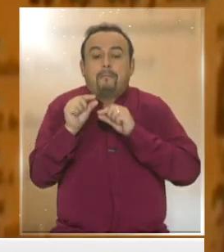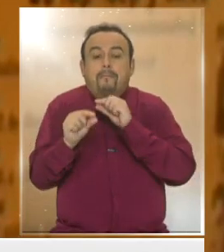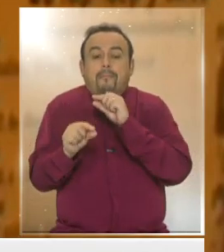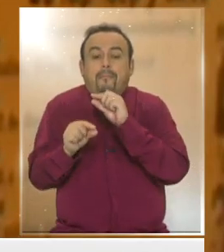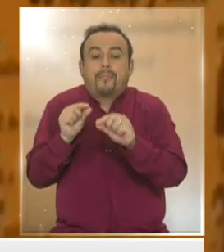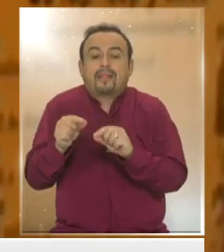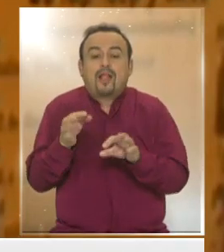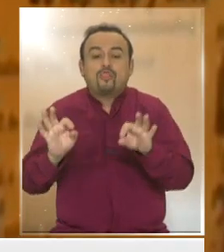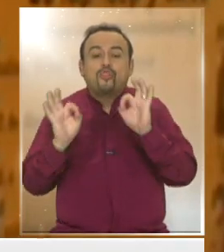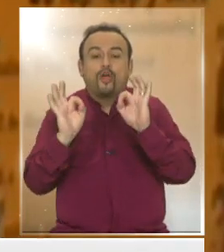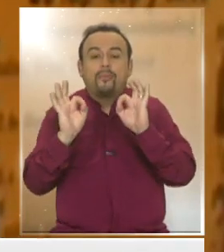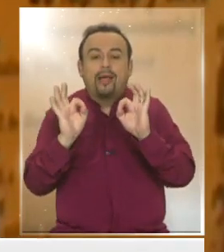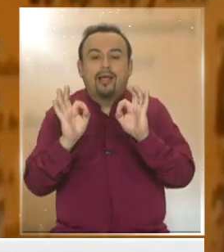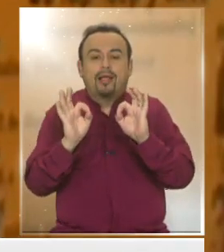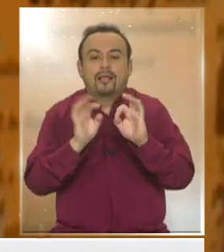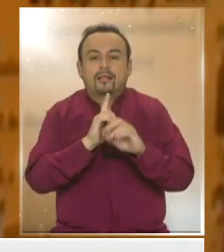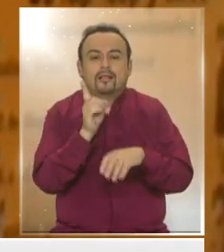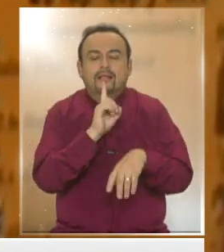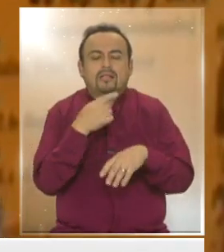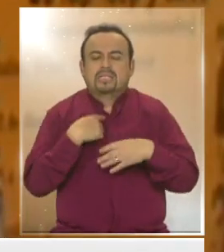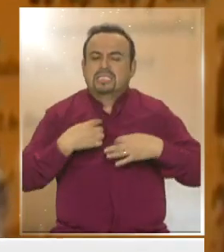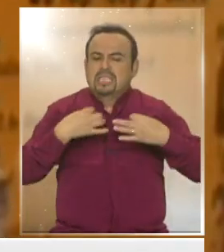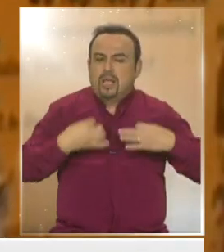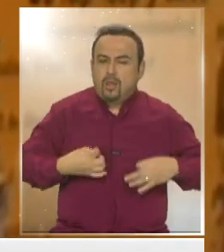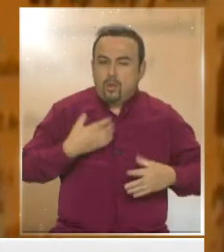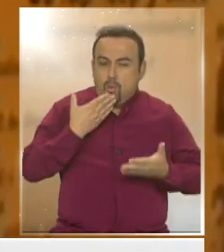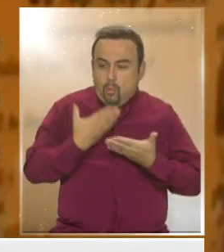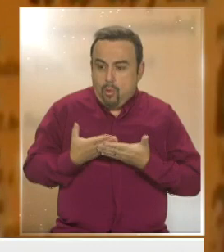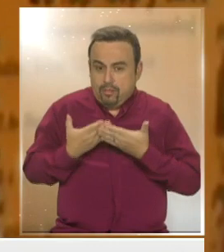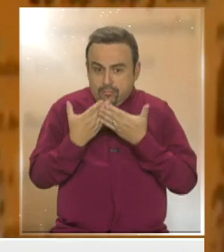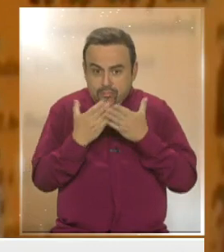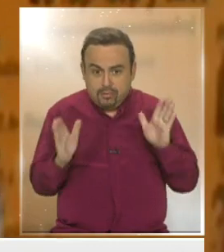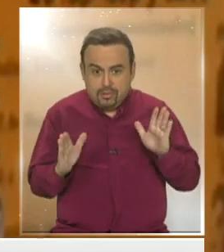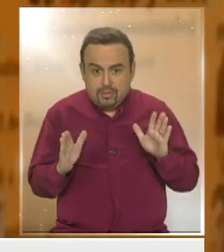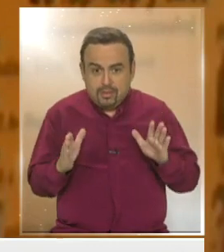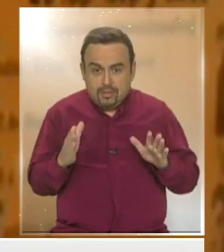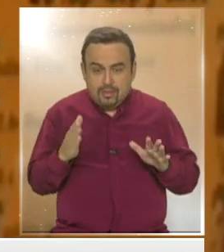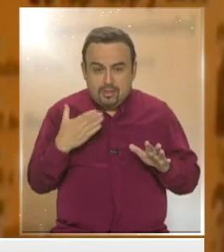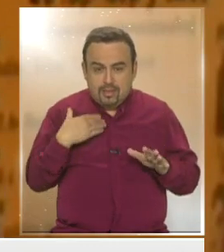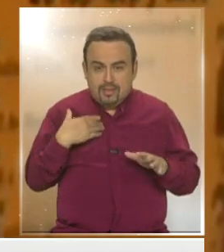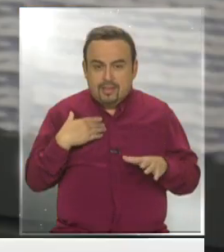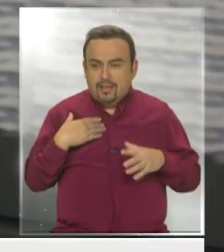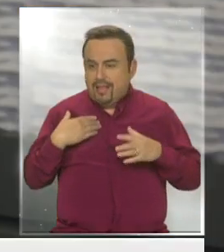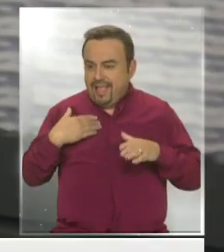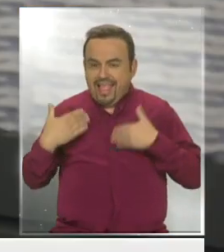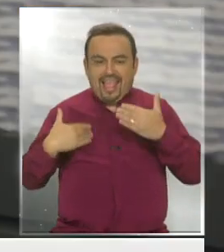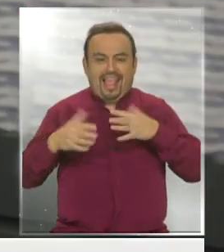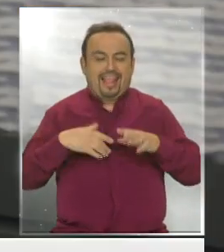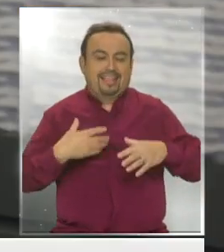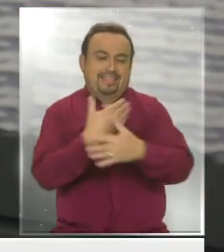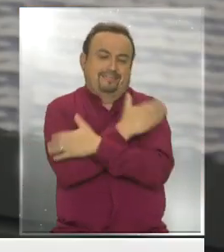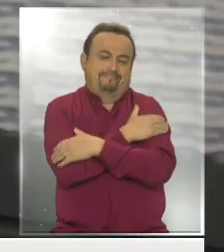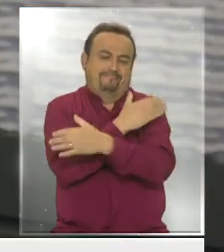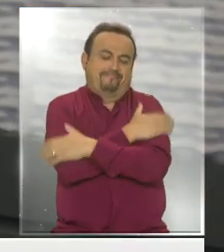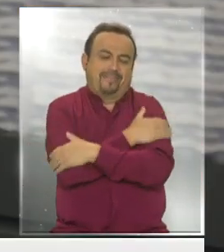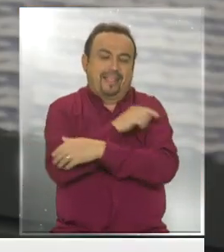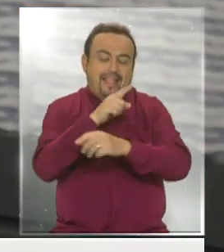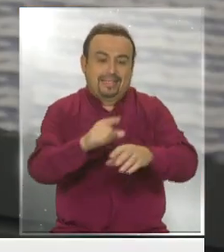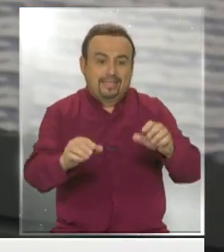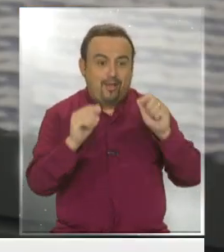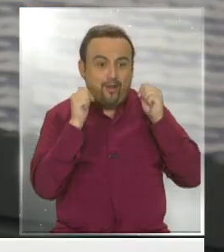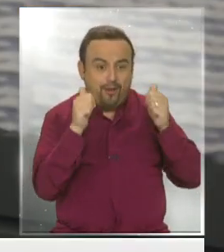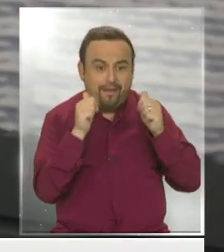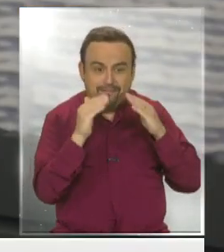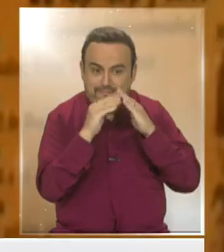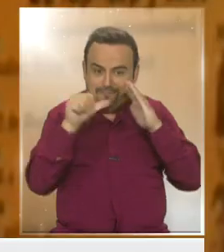lentamente a la normalidad. No estoy muy segura que cuando la levanten estemos totalmente a salvo. Te mando un abrazo muy grande y te deseo una